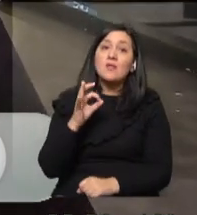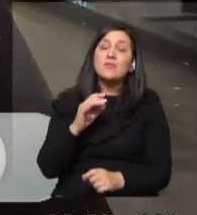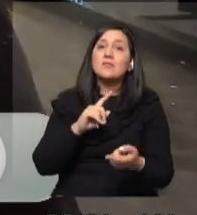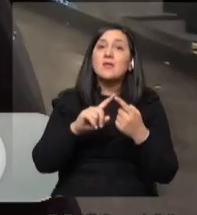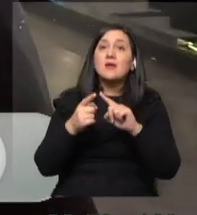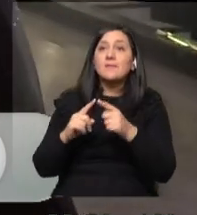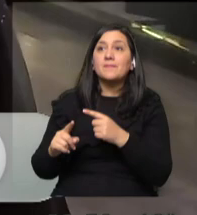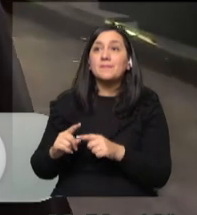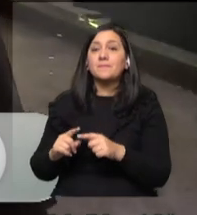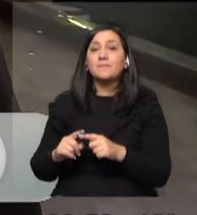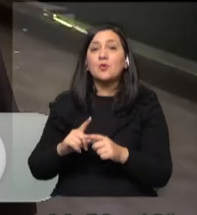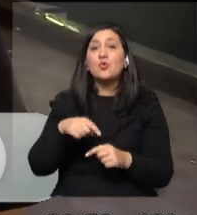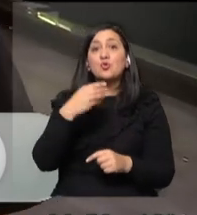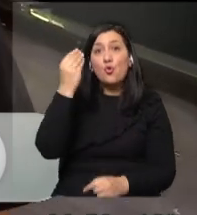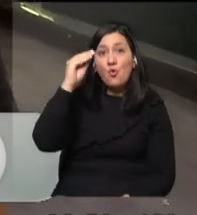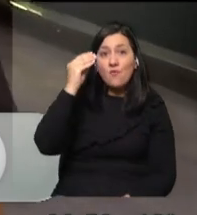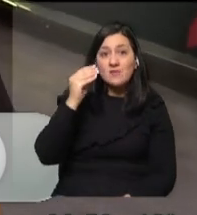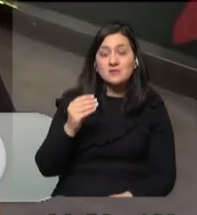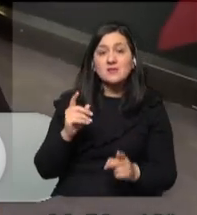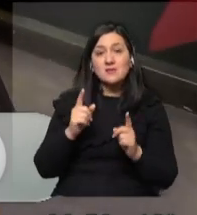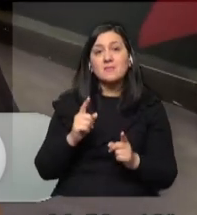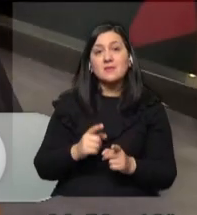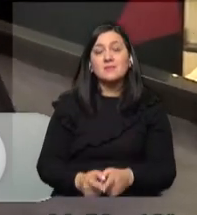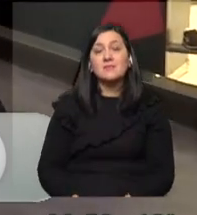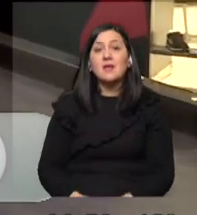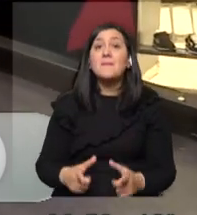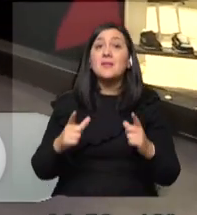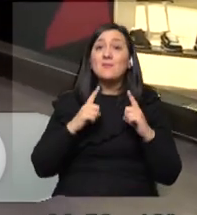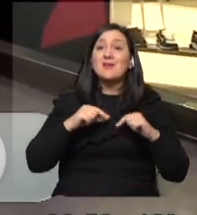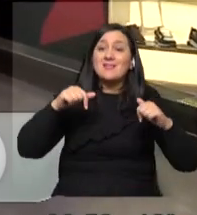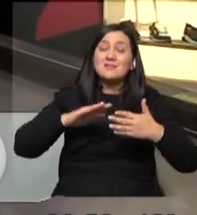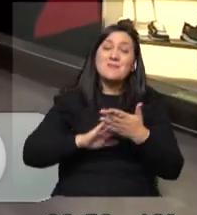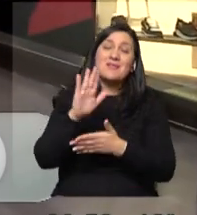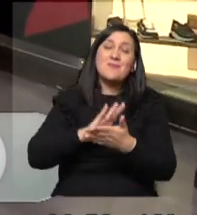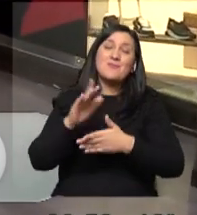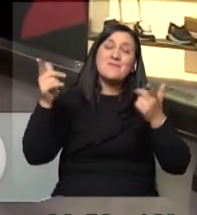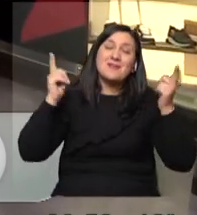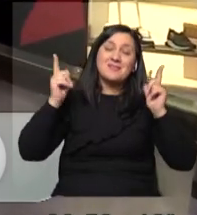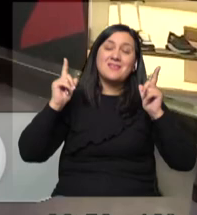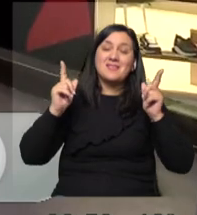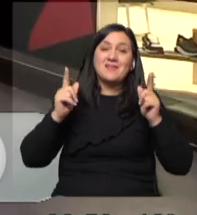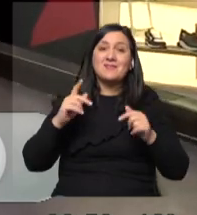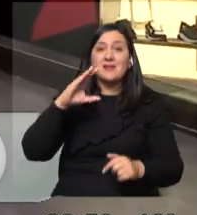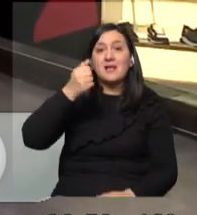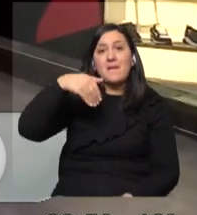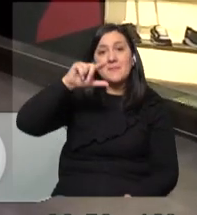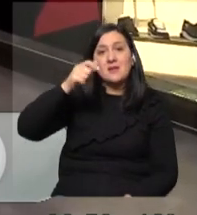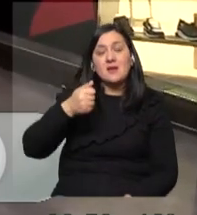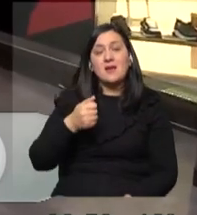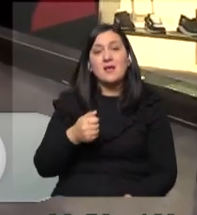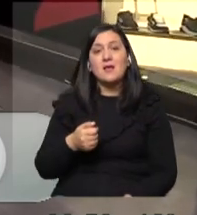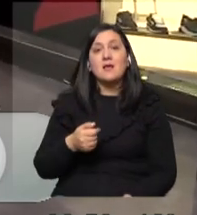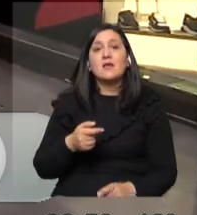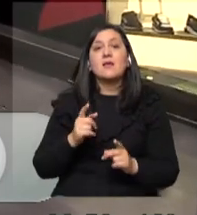con el resto de los jóvenes y también de inspirarse. O sea que esperamos que sea una mañana súper divertida. Va a estar Camila Rachman, ex